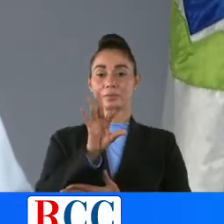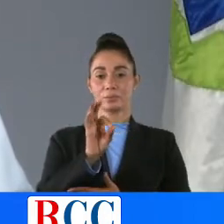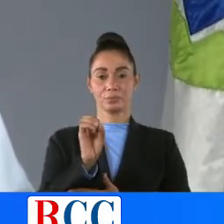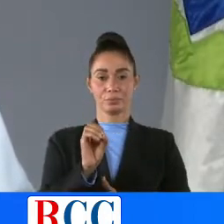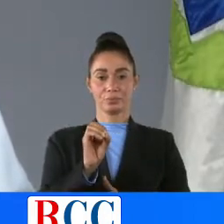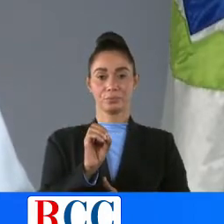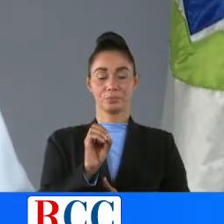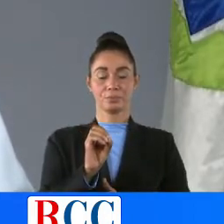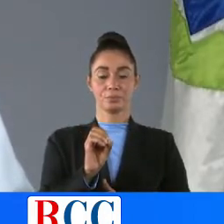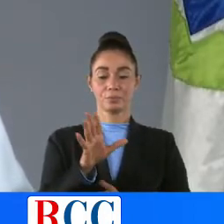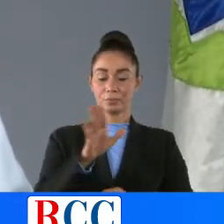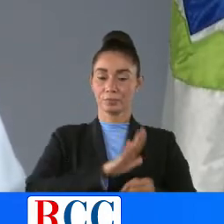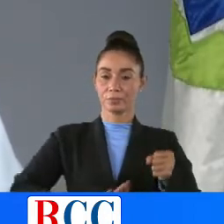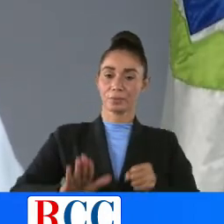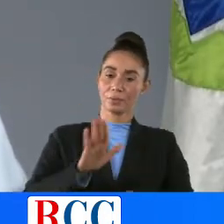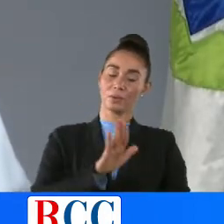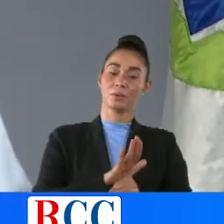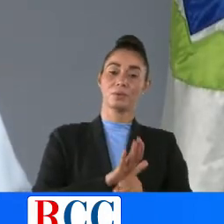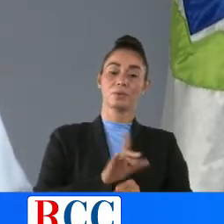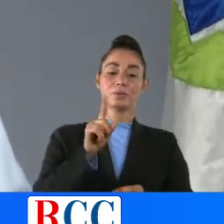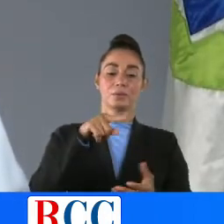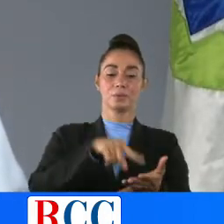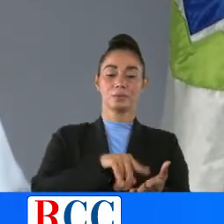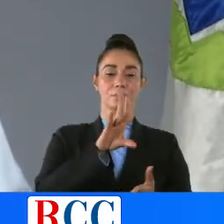79.590, con un total de